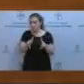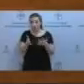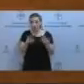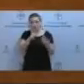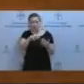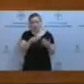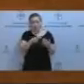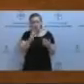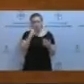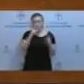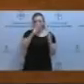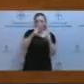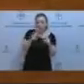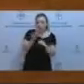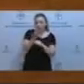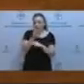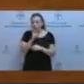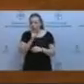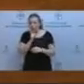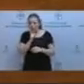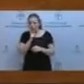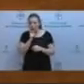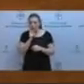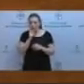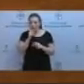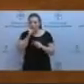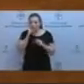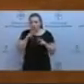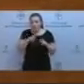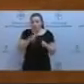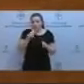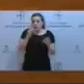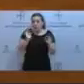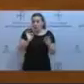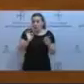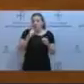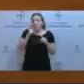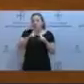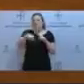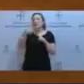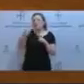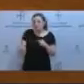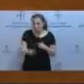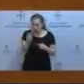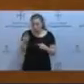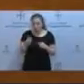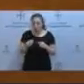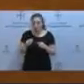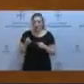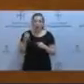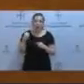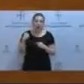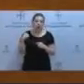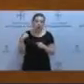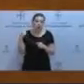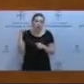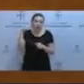el primer año, pues ustedes no dicen nada. Dicen, bueno, mejoraremos el siguiente. Van pasando los años, y después del último